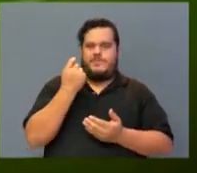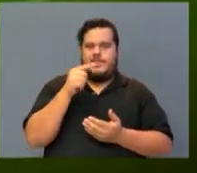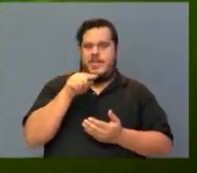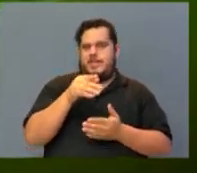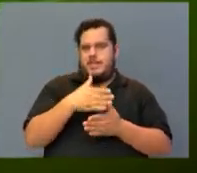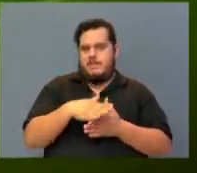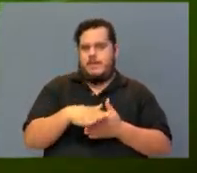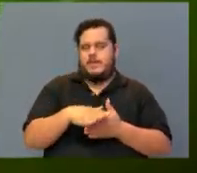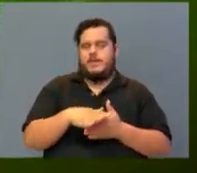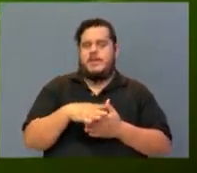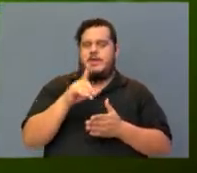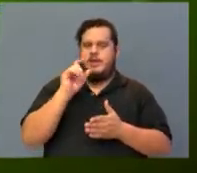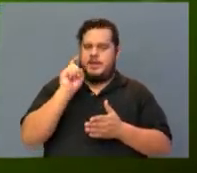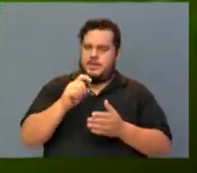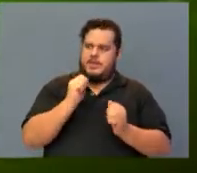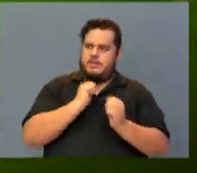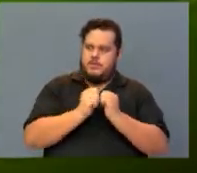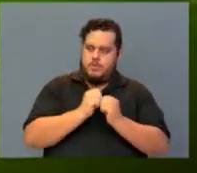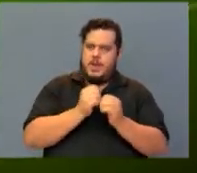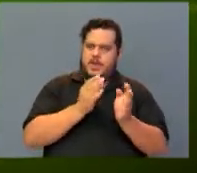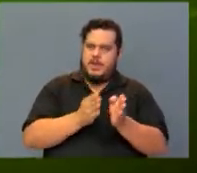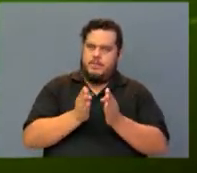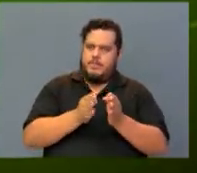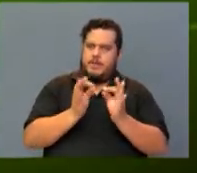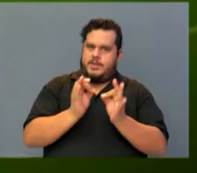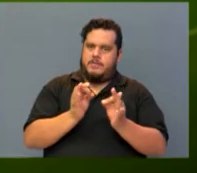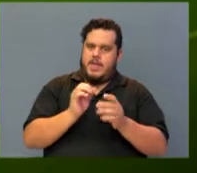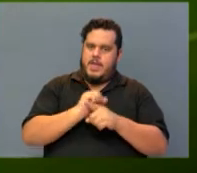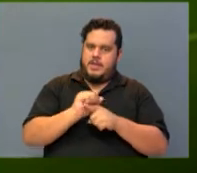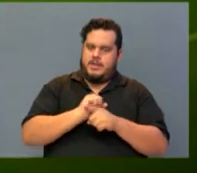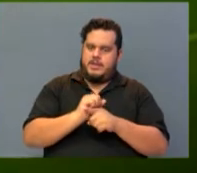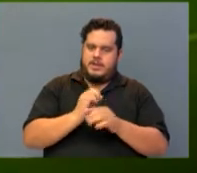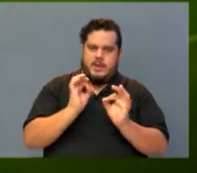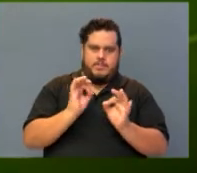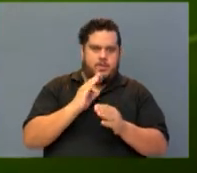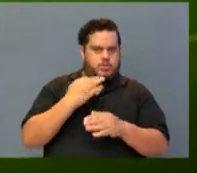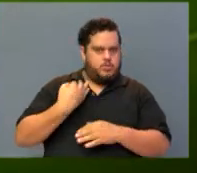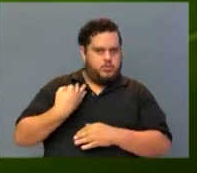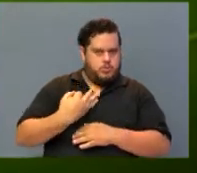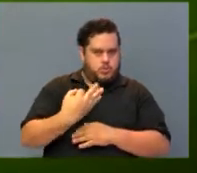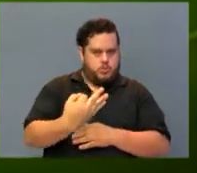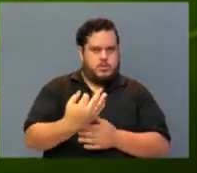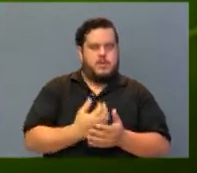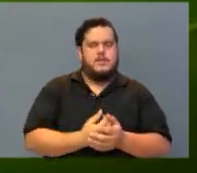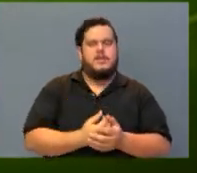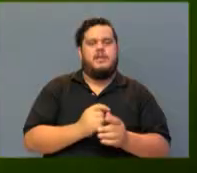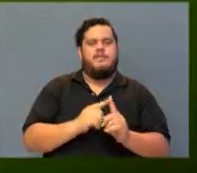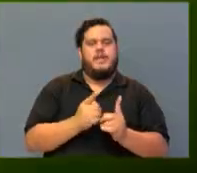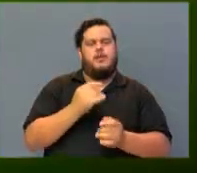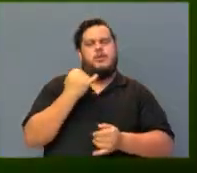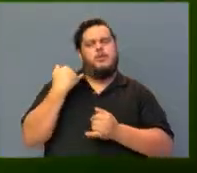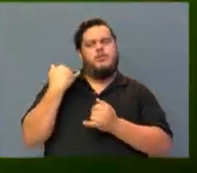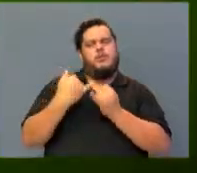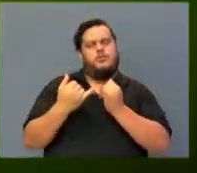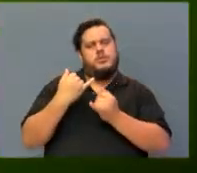en la que hay que competir, hay que prepararse bien, hay que entrenar bien todos los días. Pero bueno, no sé, últimamente